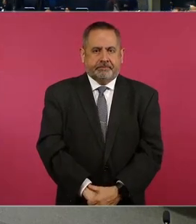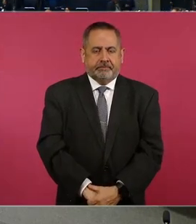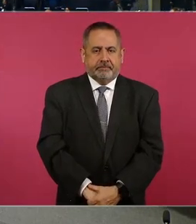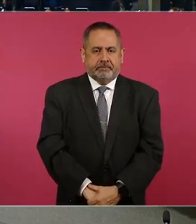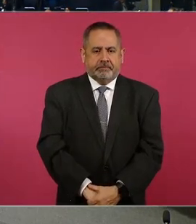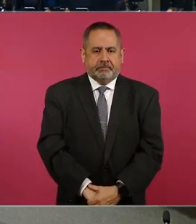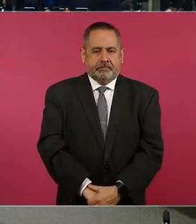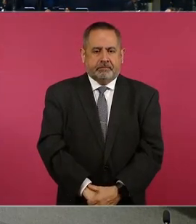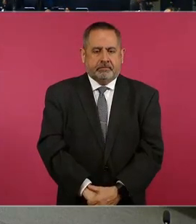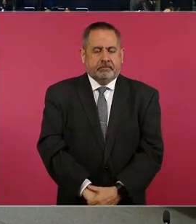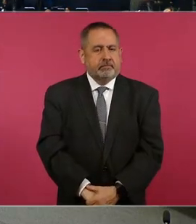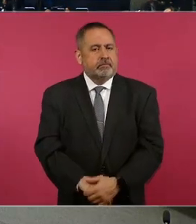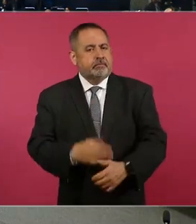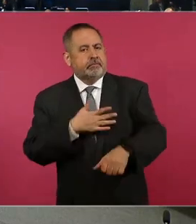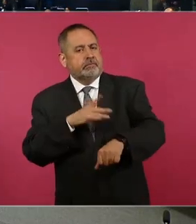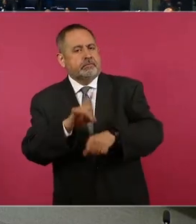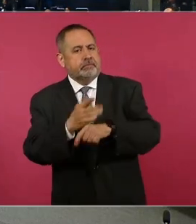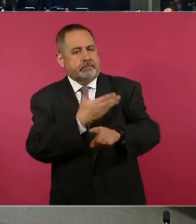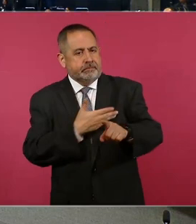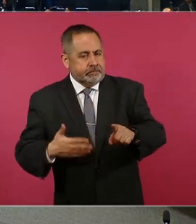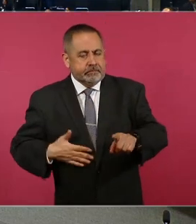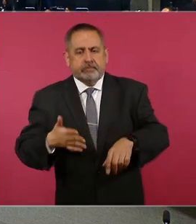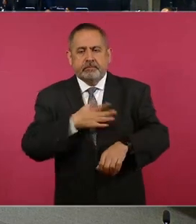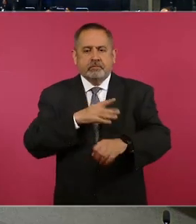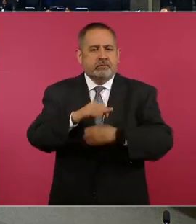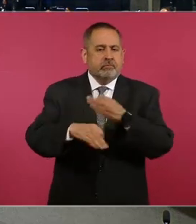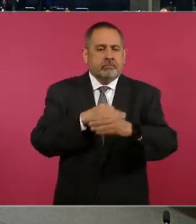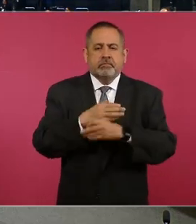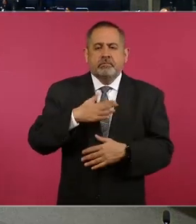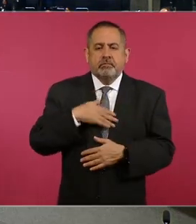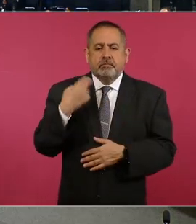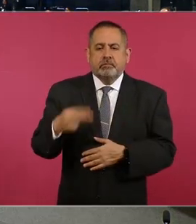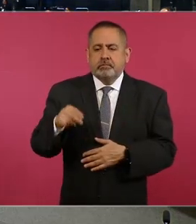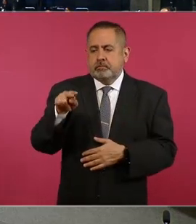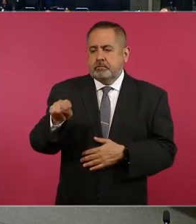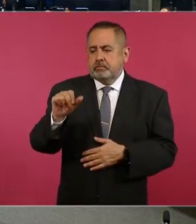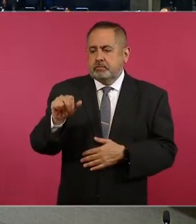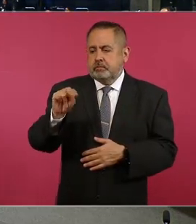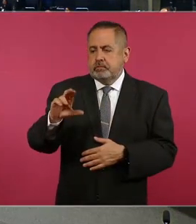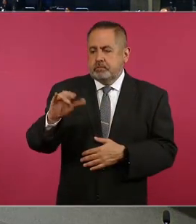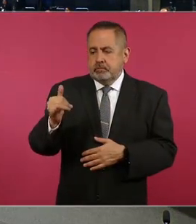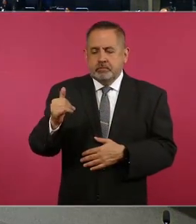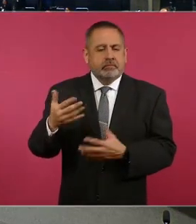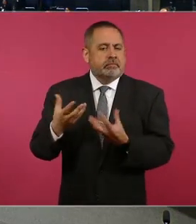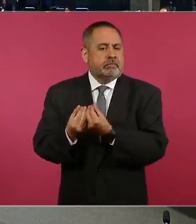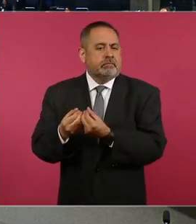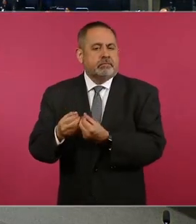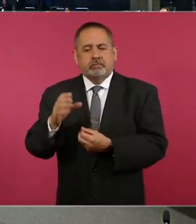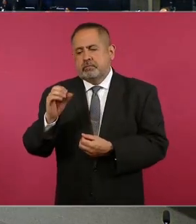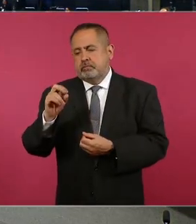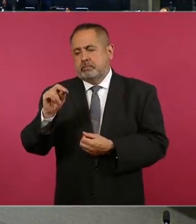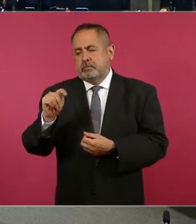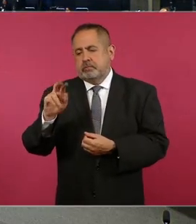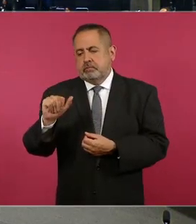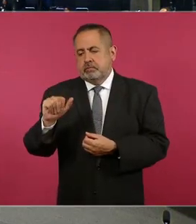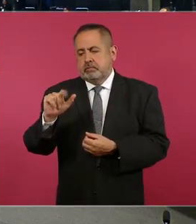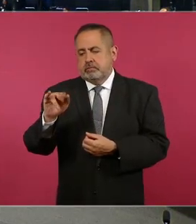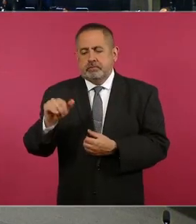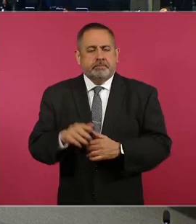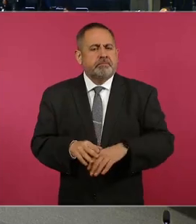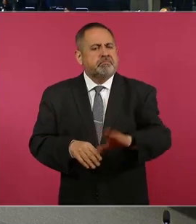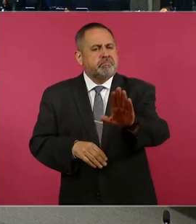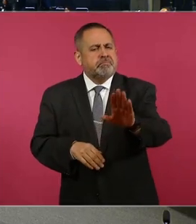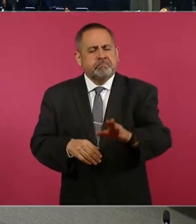Buenos días, presidente, y buenos días a todas y a todos. Nancy Flores de la revista Contralínea. Presidente, tuvimos oportunidad de